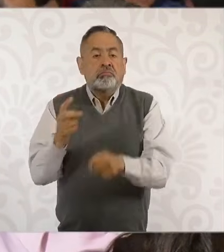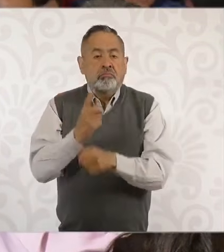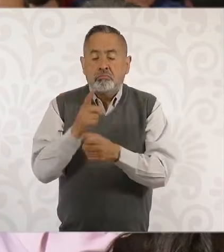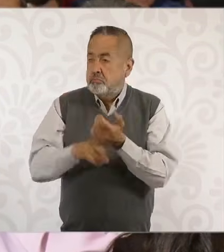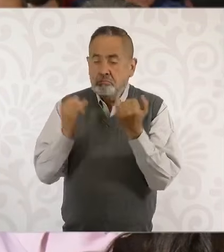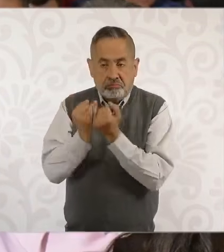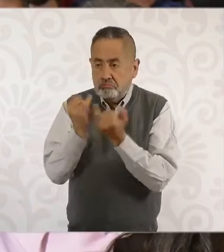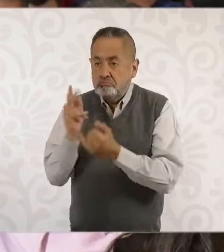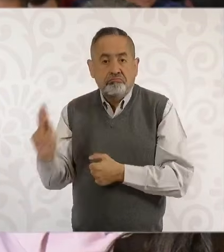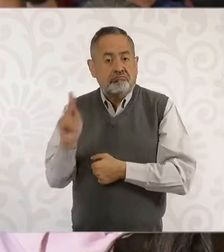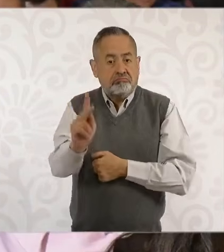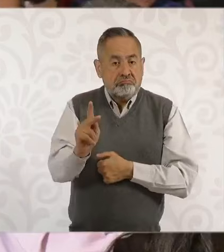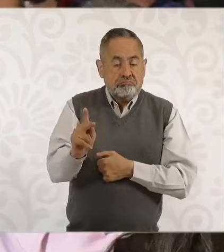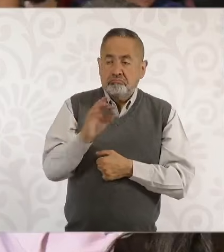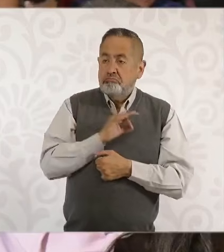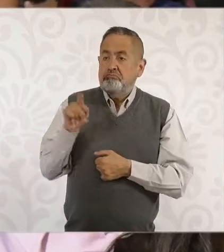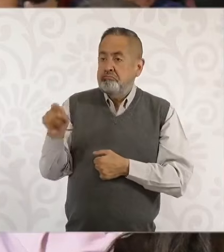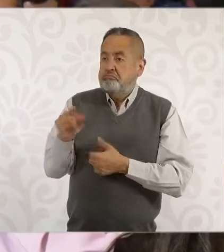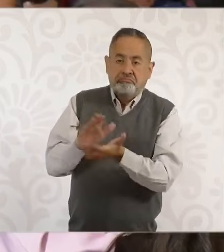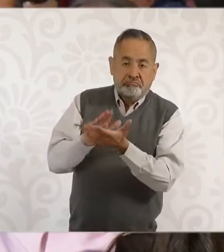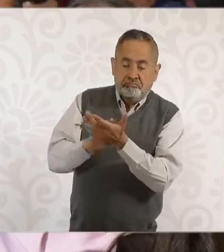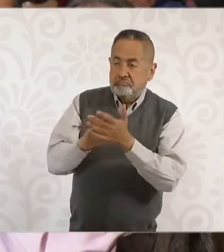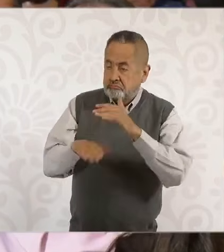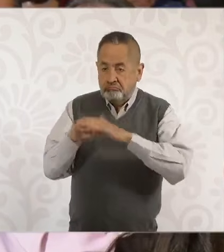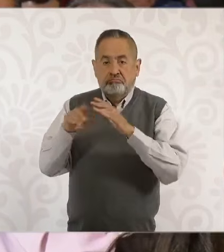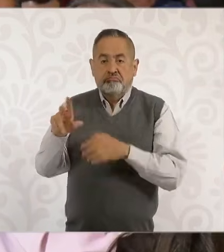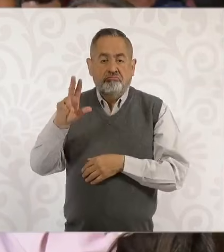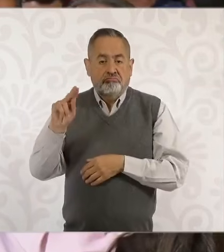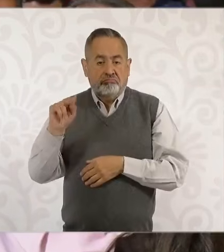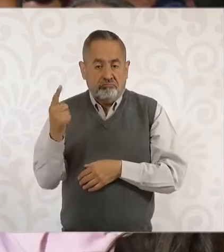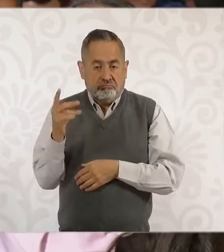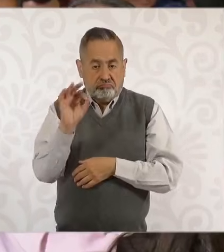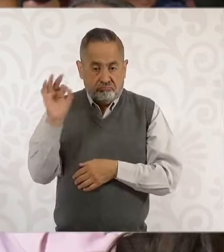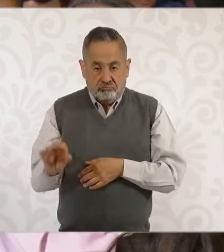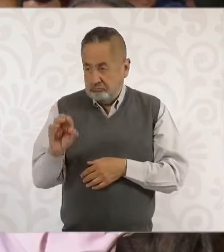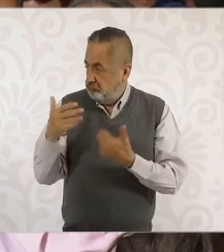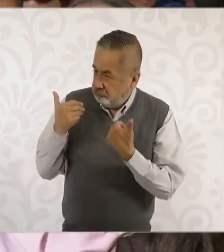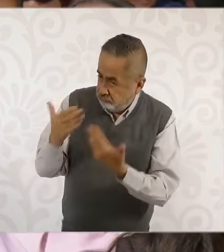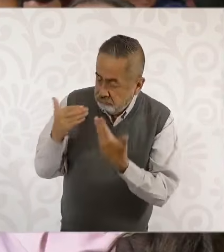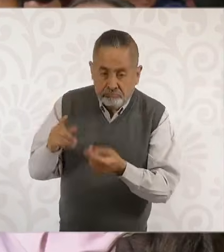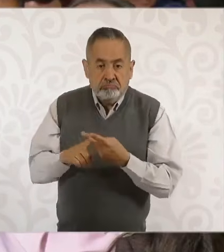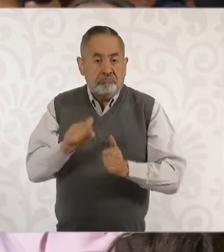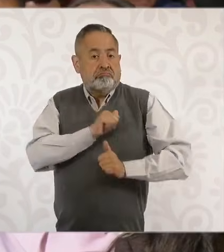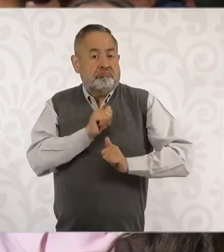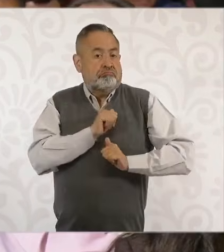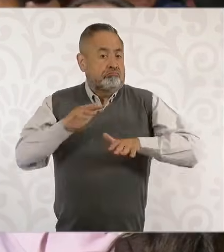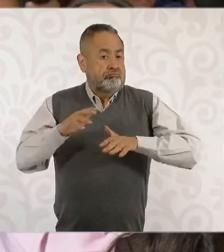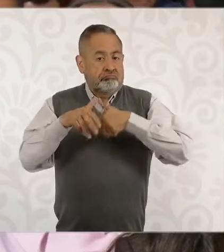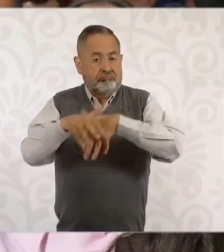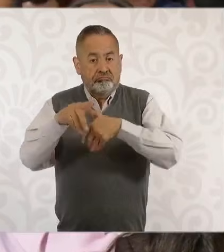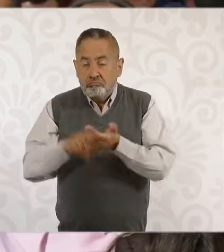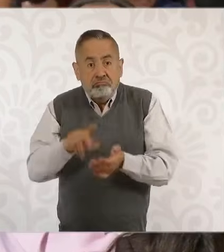similar un alcance del 81%, y el Ejército alcanza históricamente